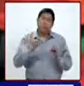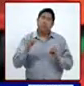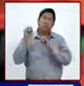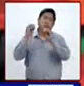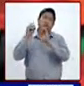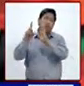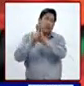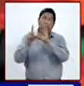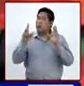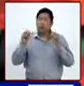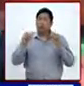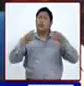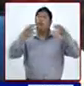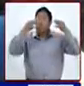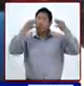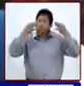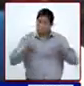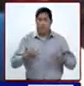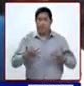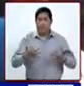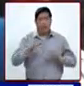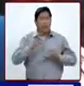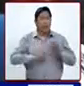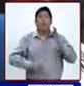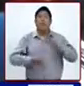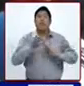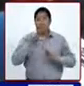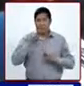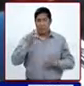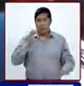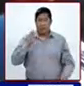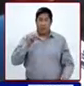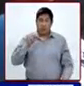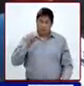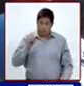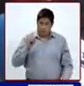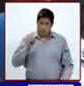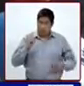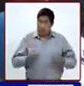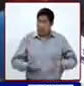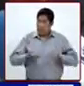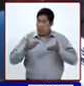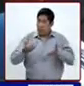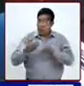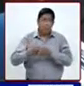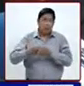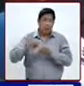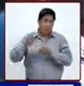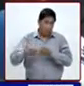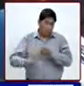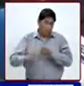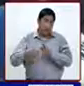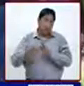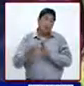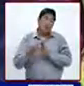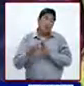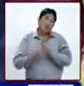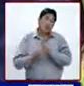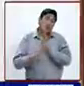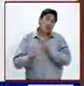no, es la definición de la fecha del censo y la presentación de resultados tiene que estar normado por